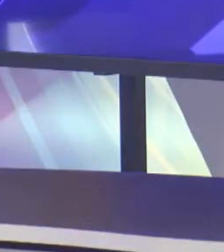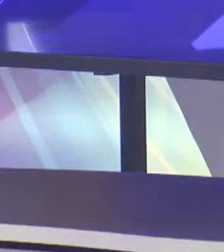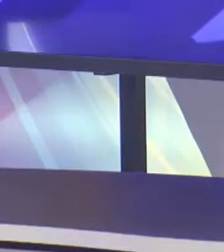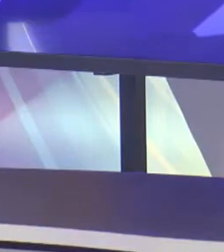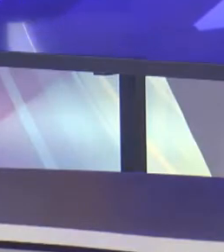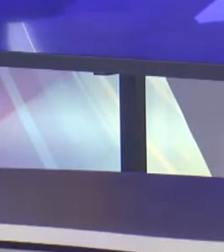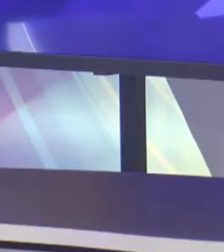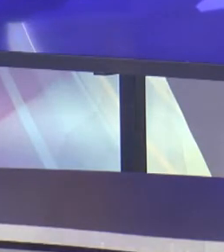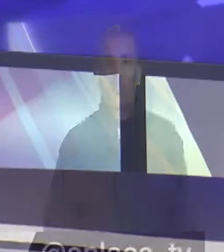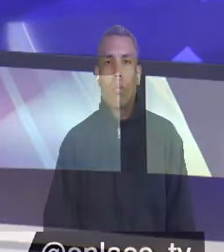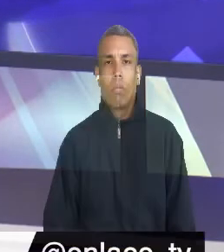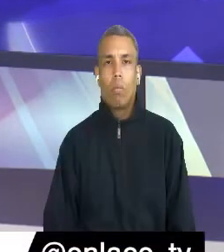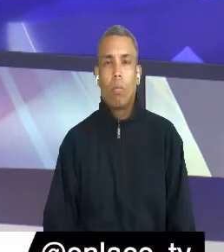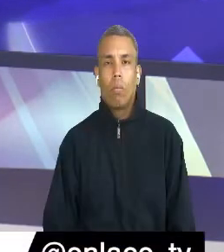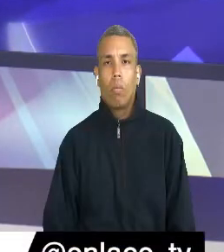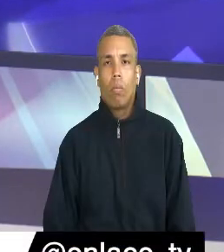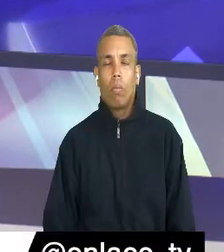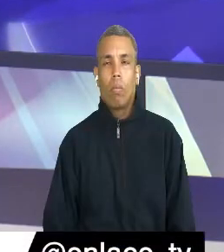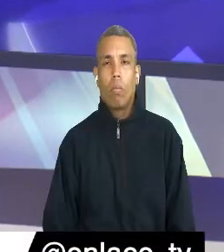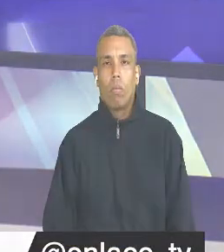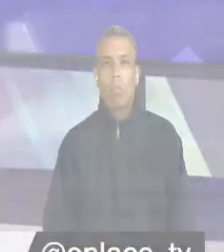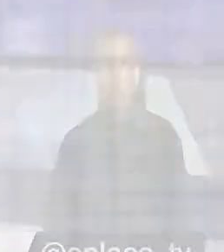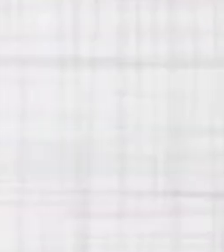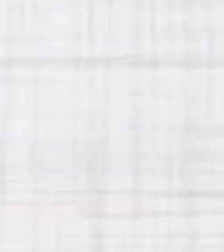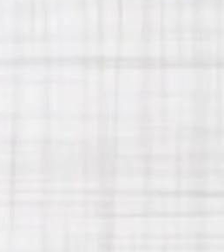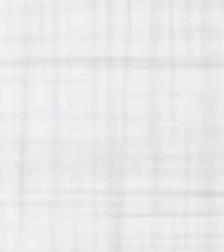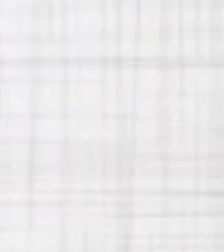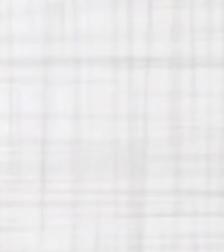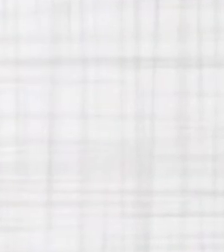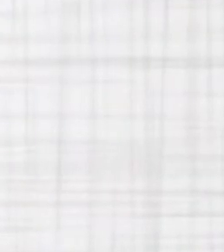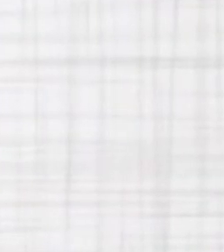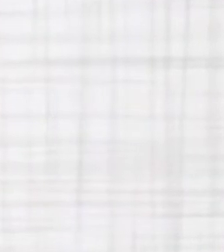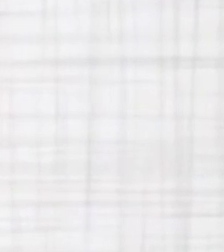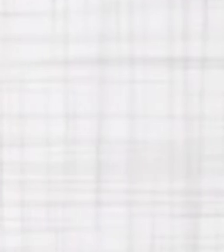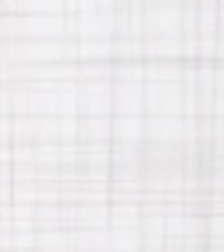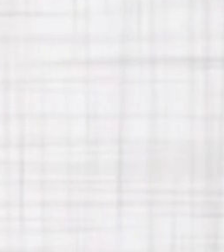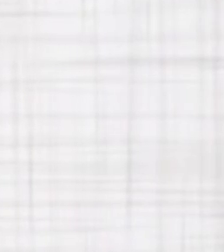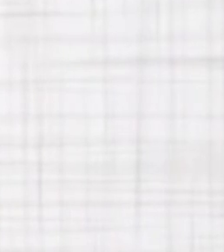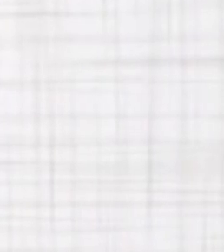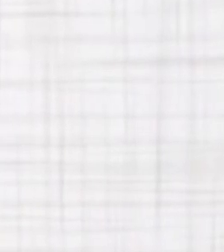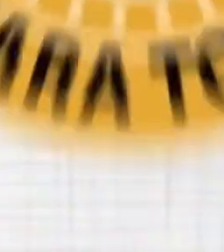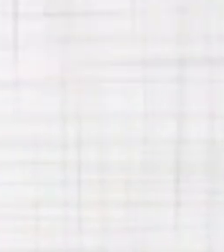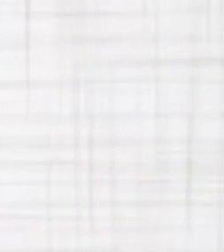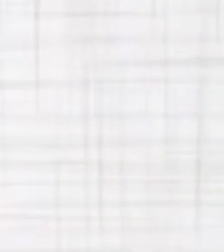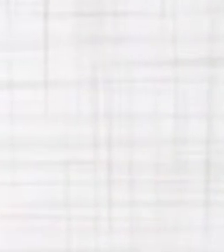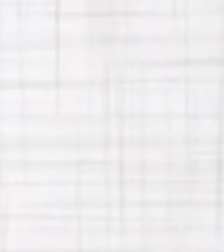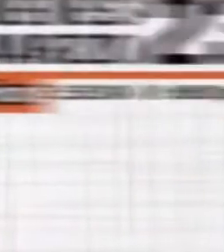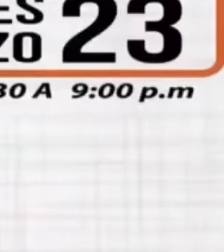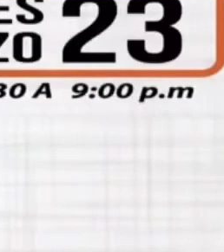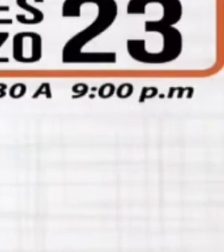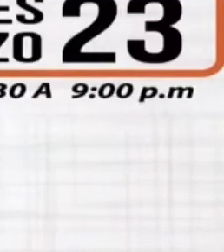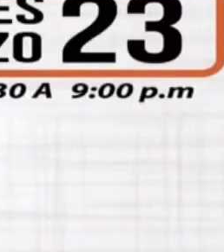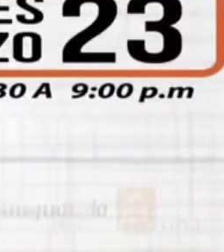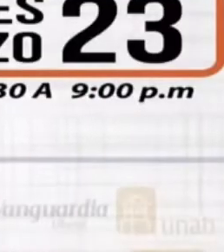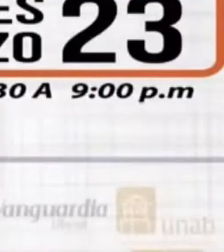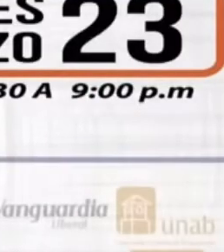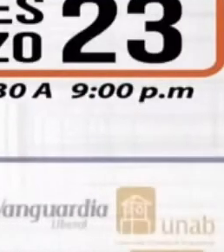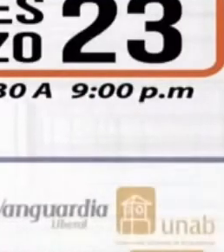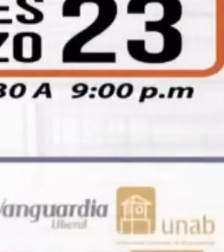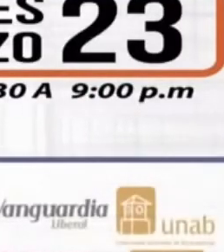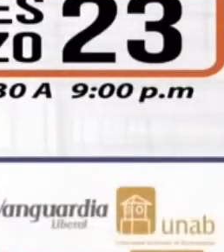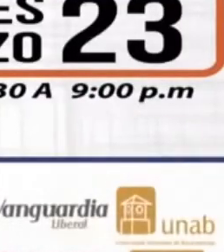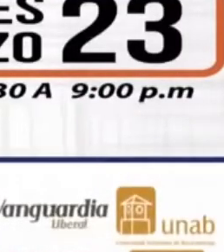Regresamos con más información. Unidos por Barranca Bermeja, ¿cómo enfrentar la crisis? Es la conferencia que se llevará a cabo en el Centro Comercial San Silvestre